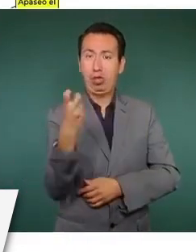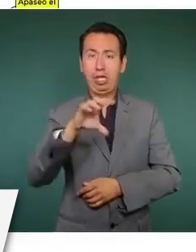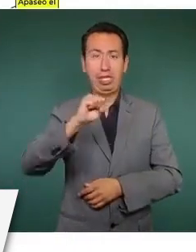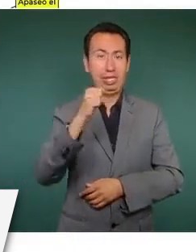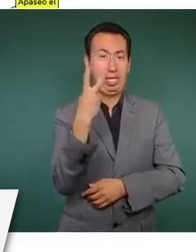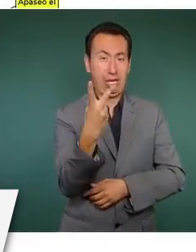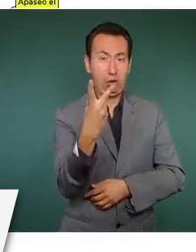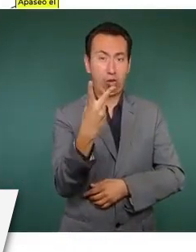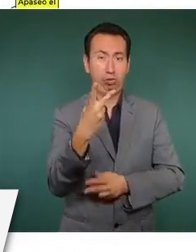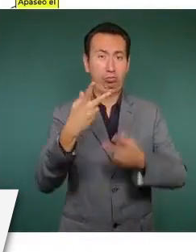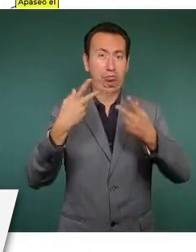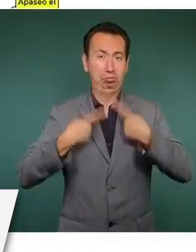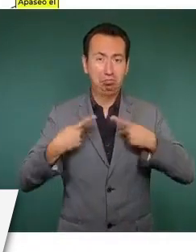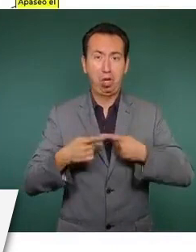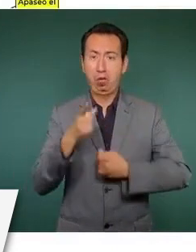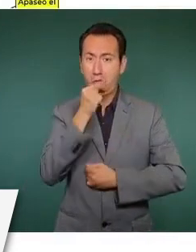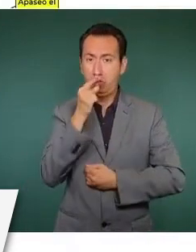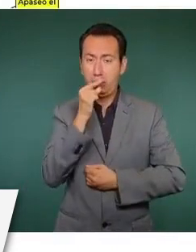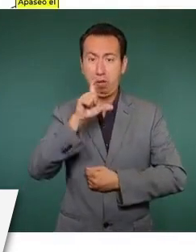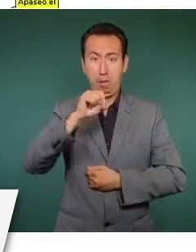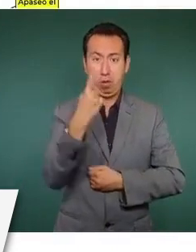25.262 elementos, de los cuales